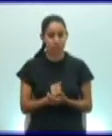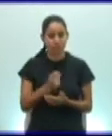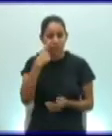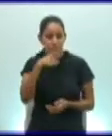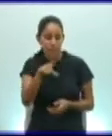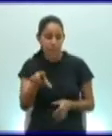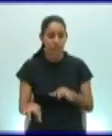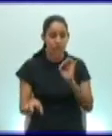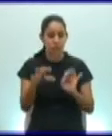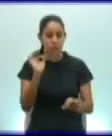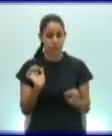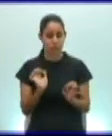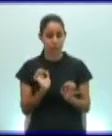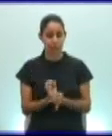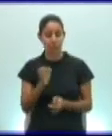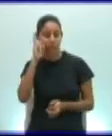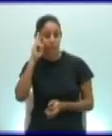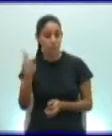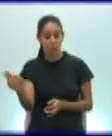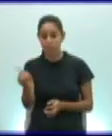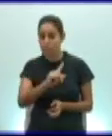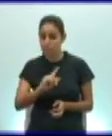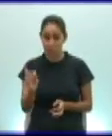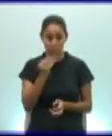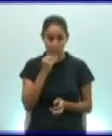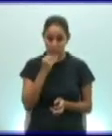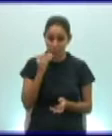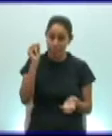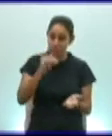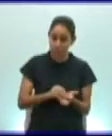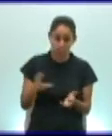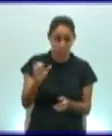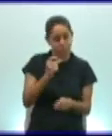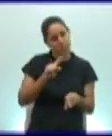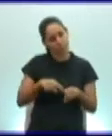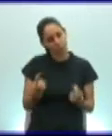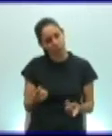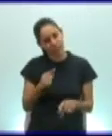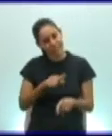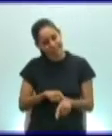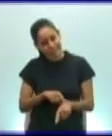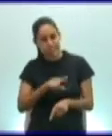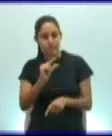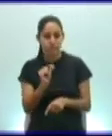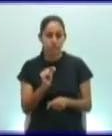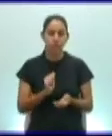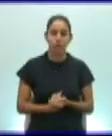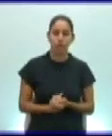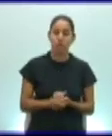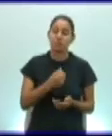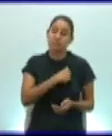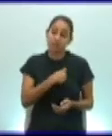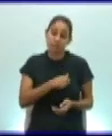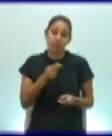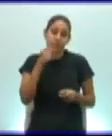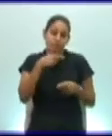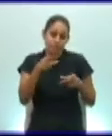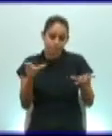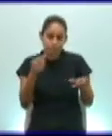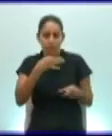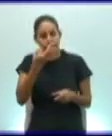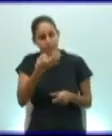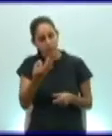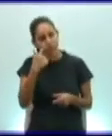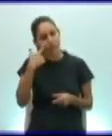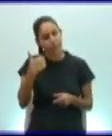algunos. Recuerden que no podemos ponerlos todos, no nos da el tiempo. Quisiéramos ahondar en muchos de ellos, vamos a tratar de